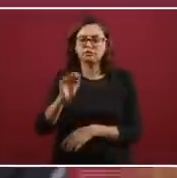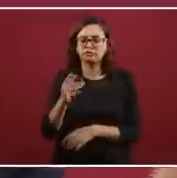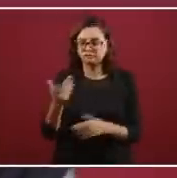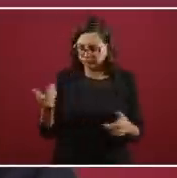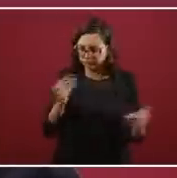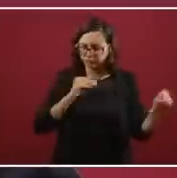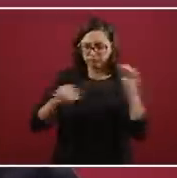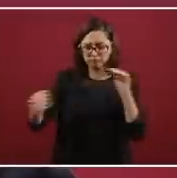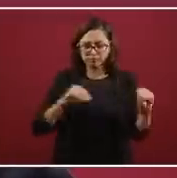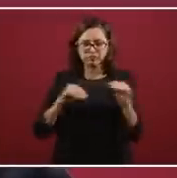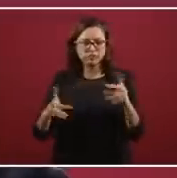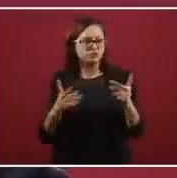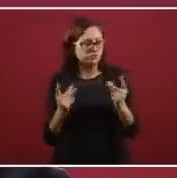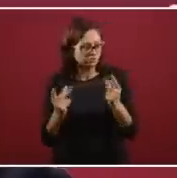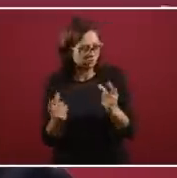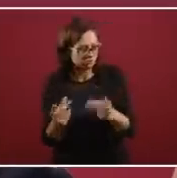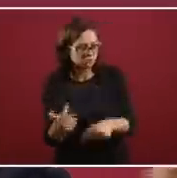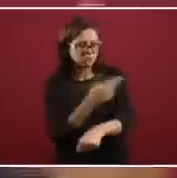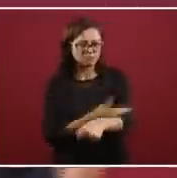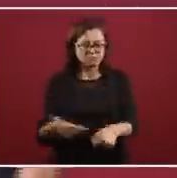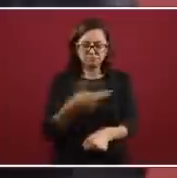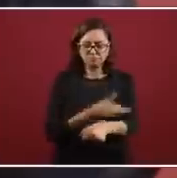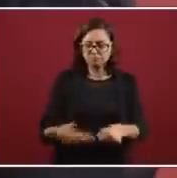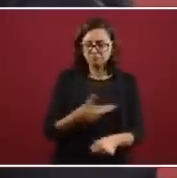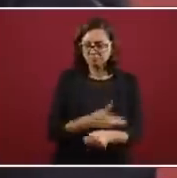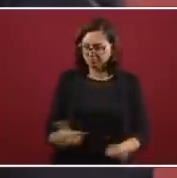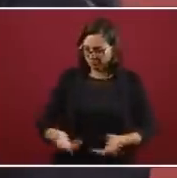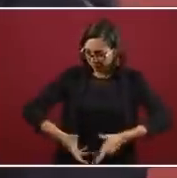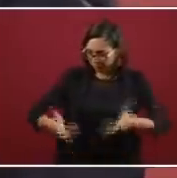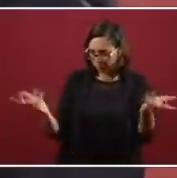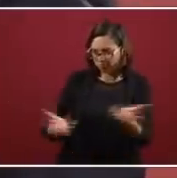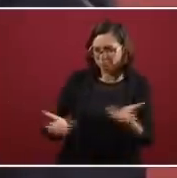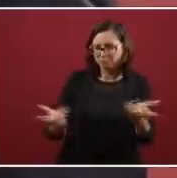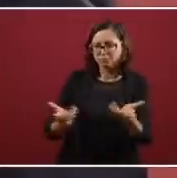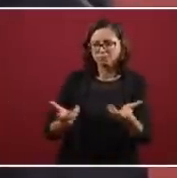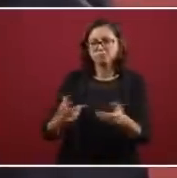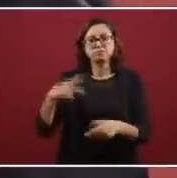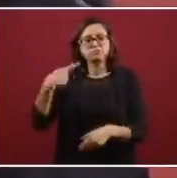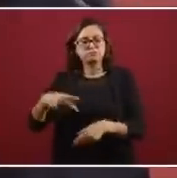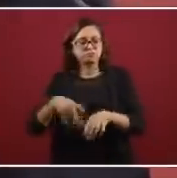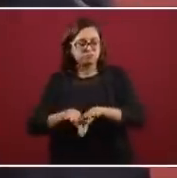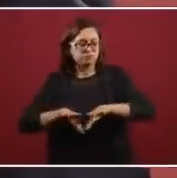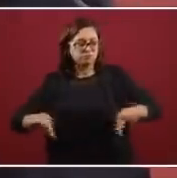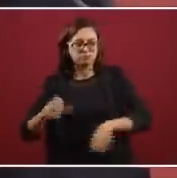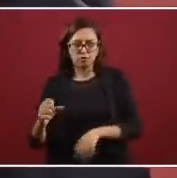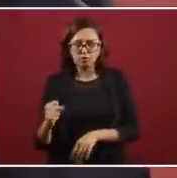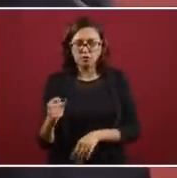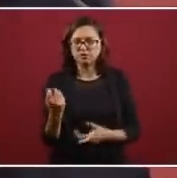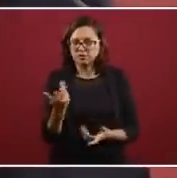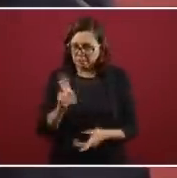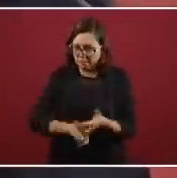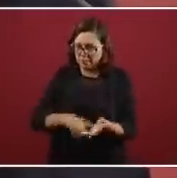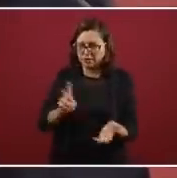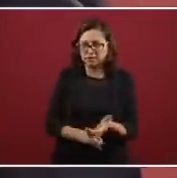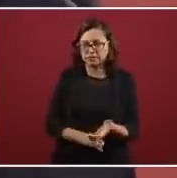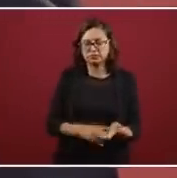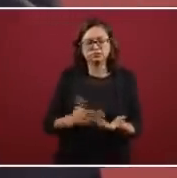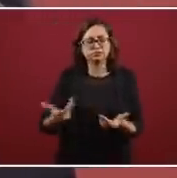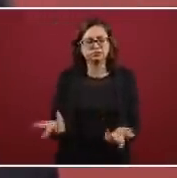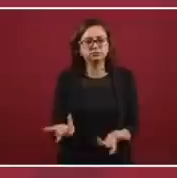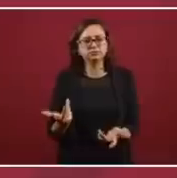que hagan sus gestiones y que se haga valer la democracia. La